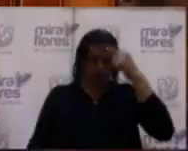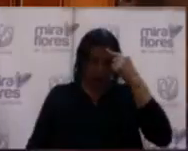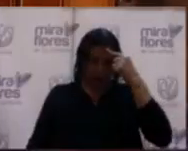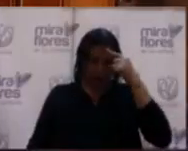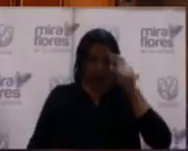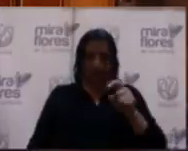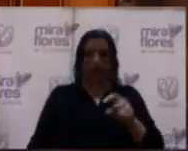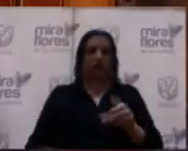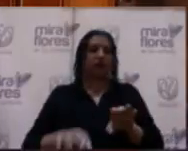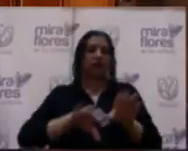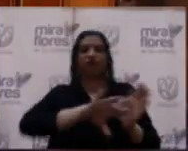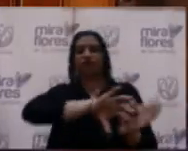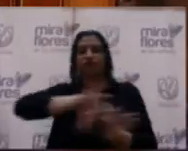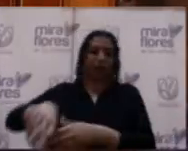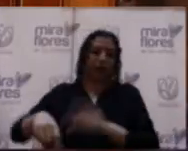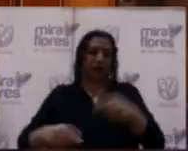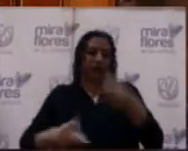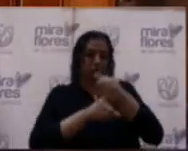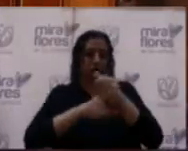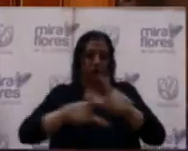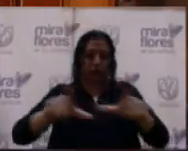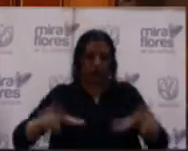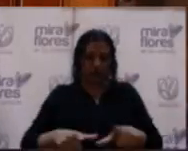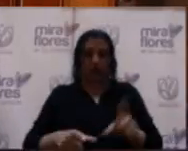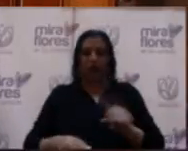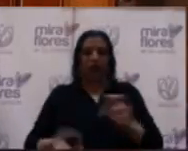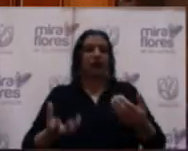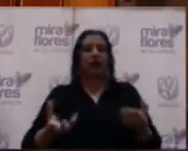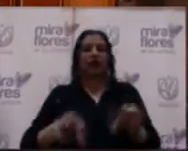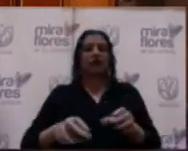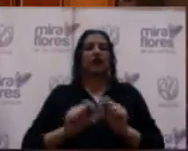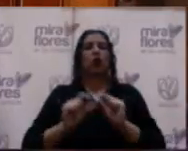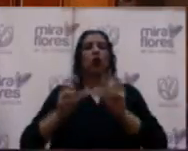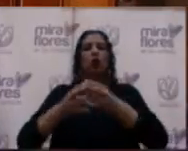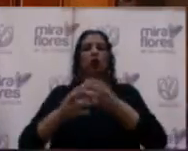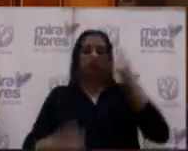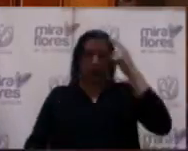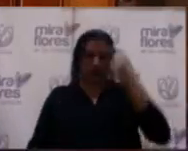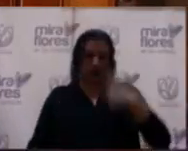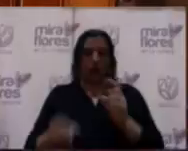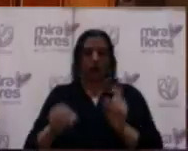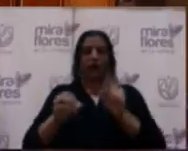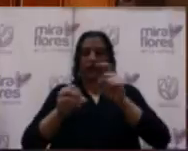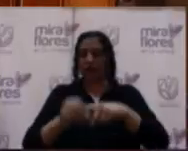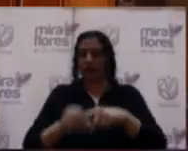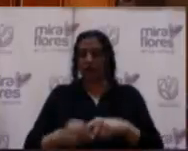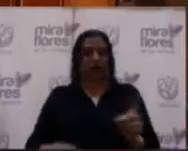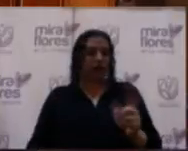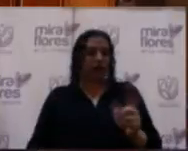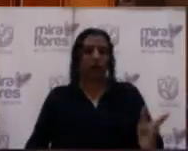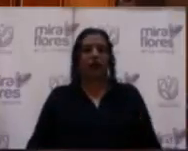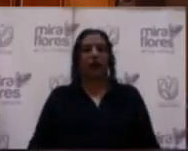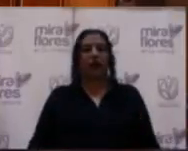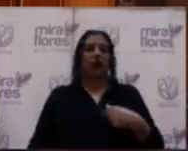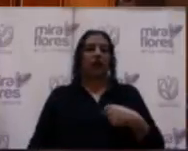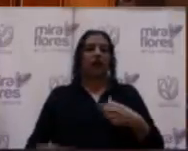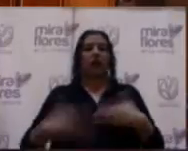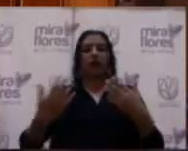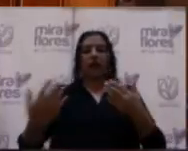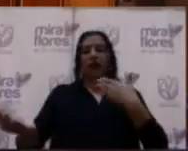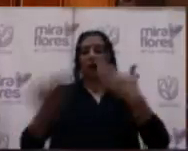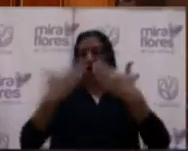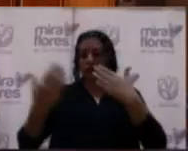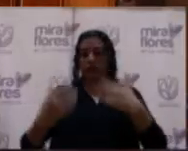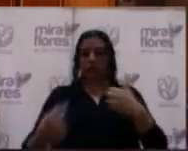no tiene absolutamente nada que hacer un partido político al cual pertenezco, ni tampoco que yo converse con el